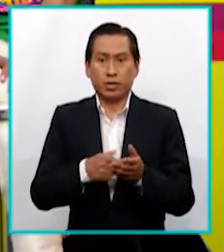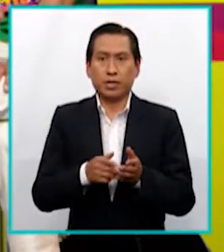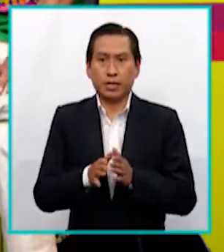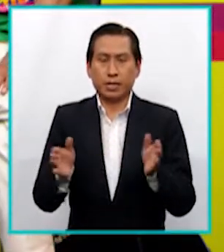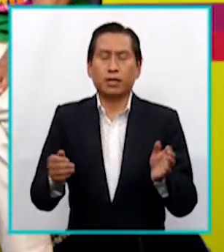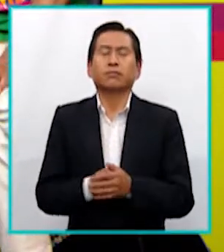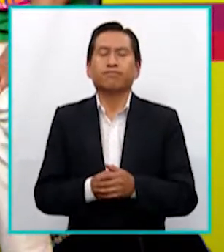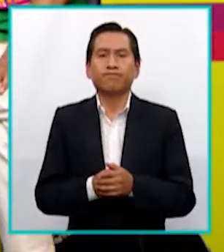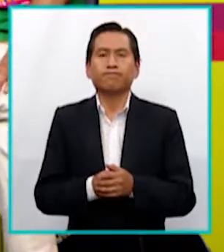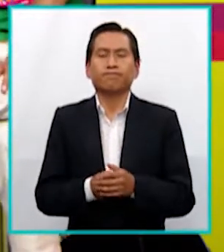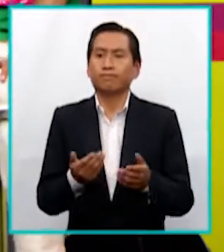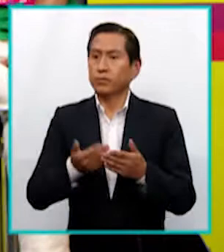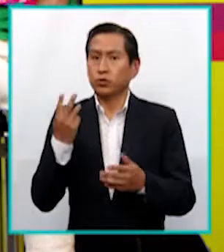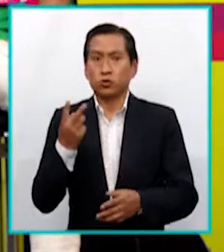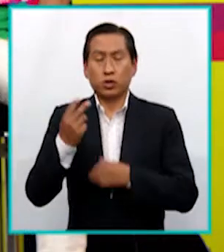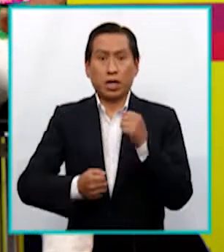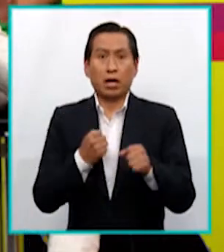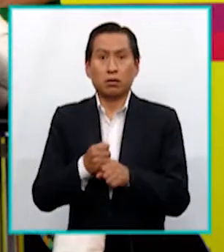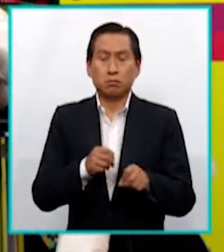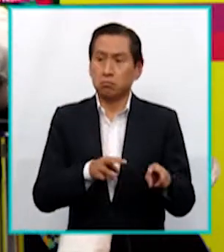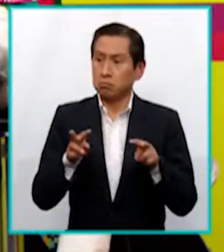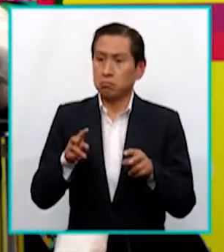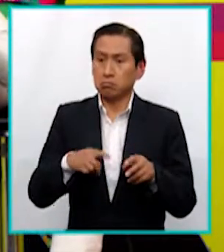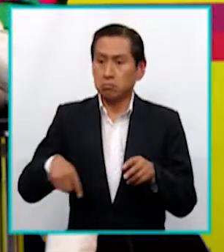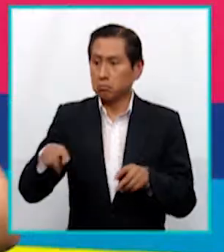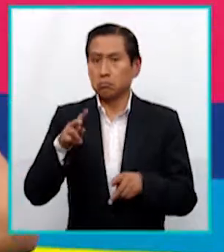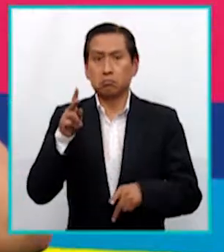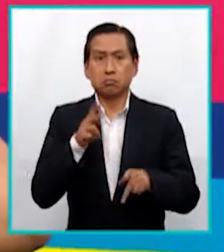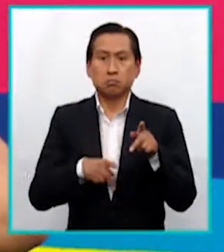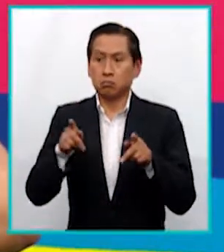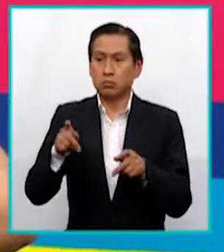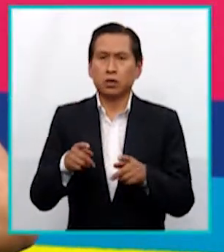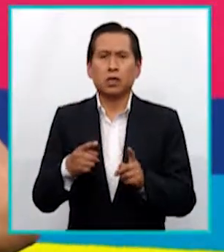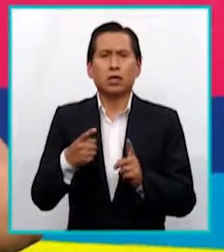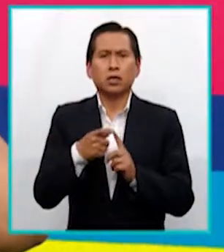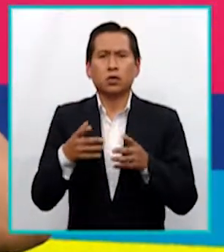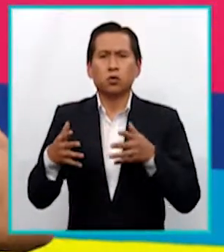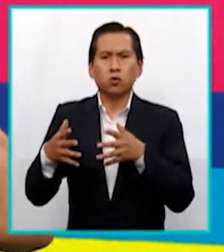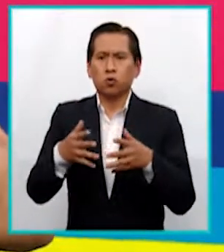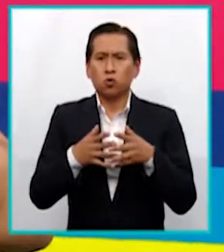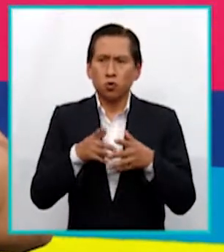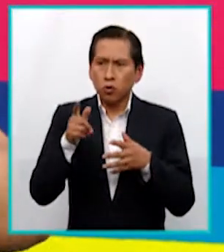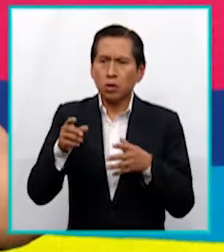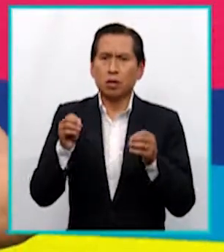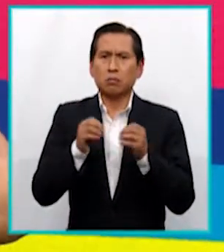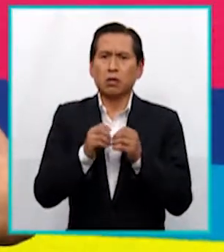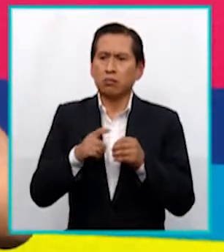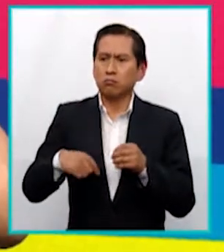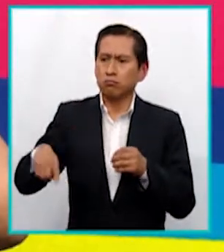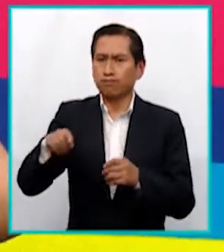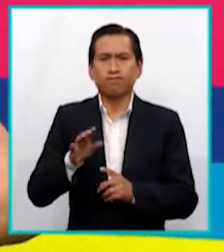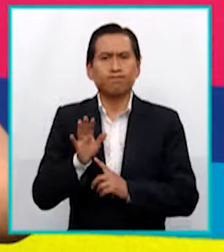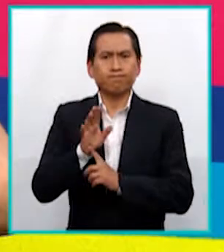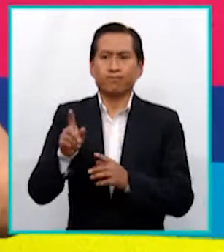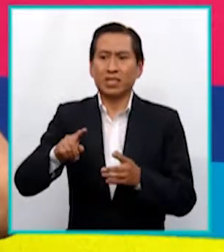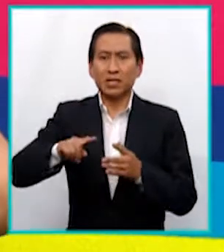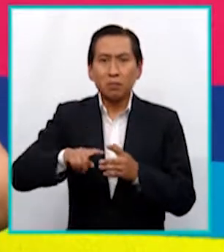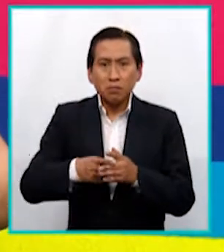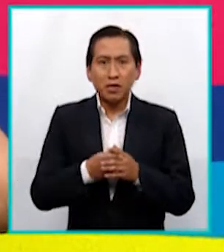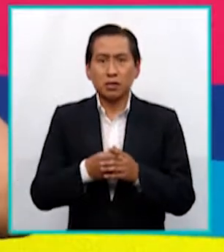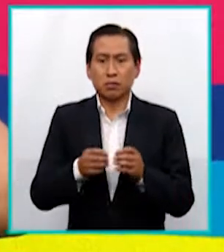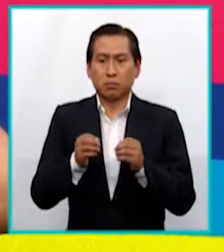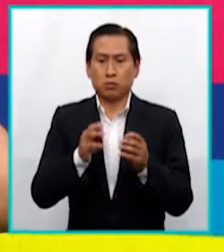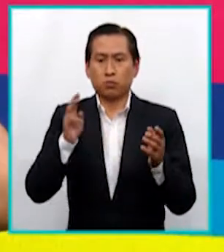¿no? Hace un par de años ya puedes ver a gente de Estados Unidos, Richie Kotzen, guitarristas así, que empiezan a sacar